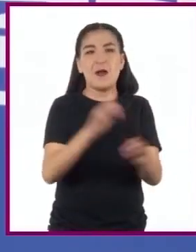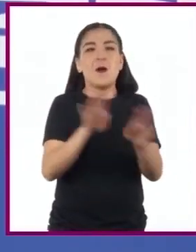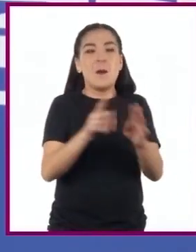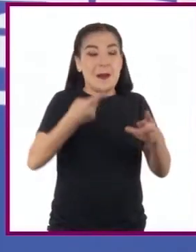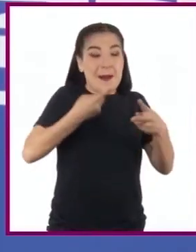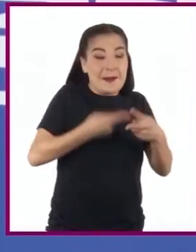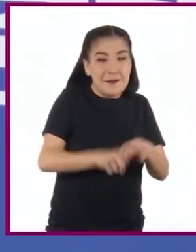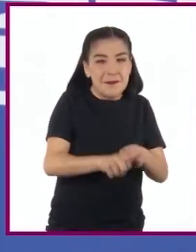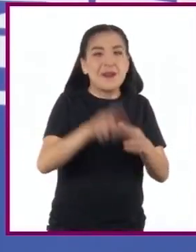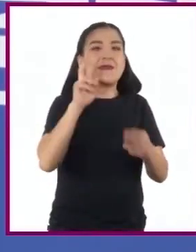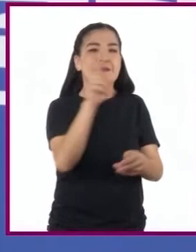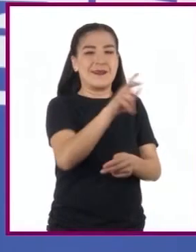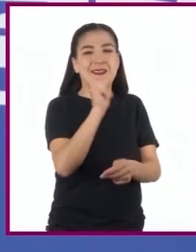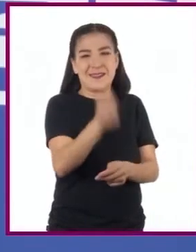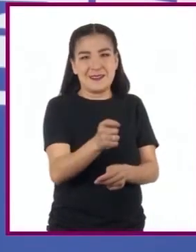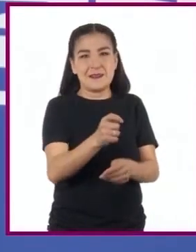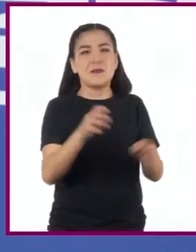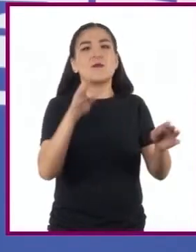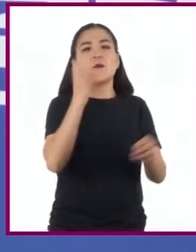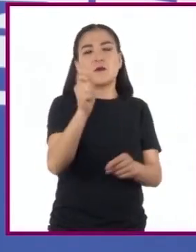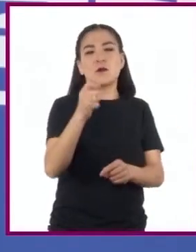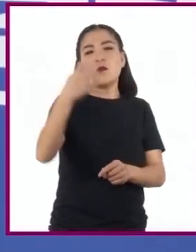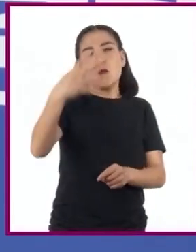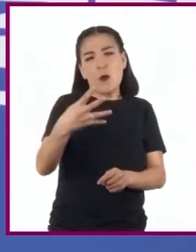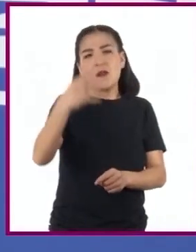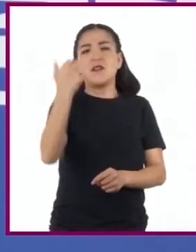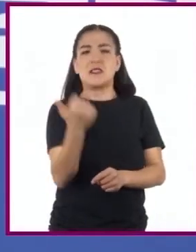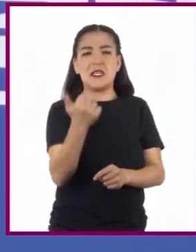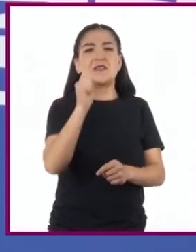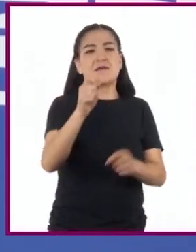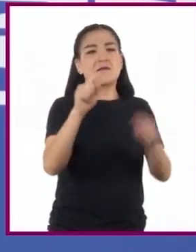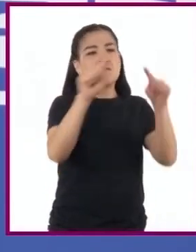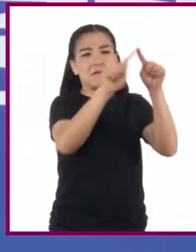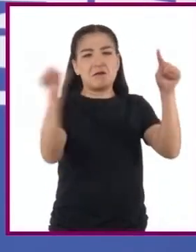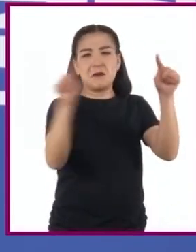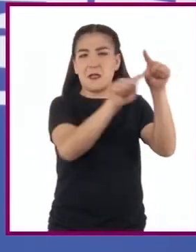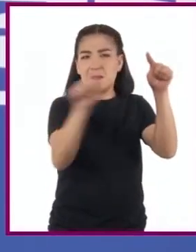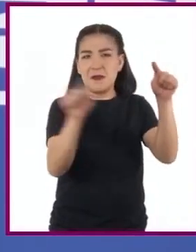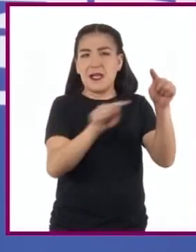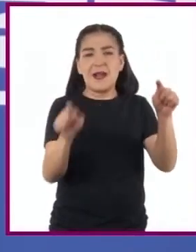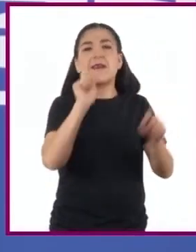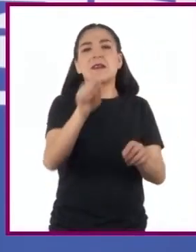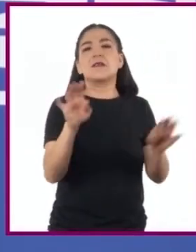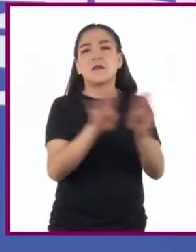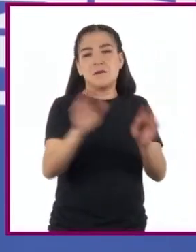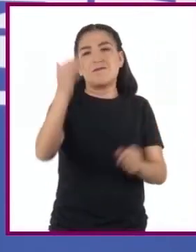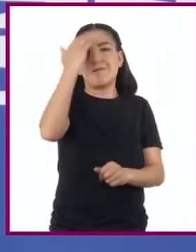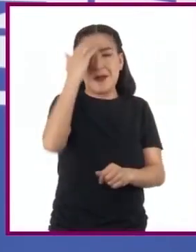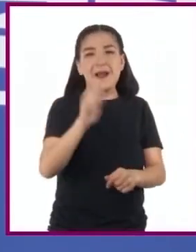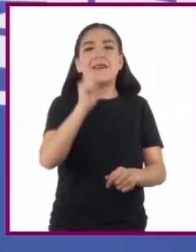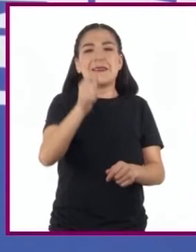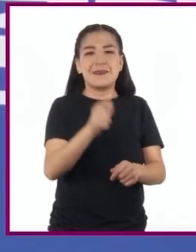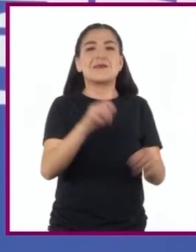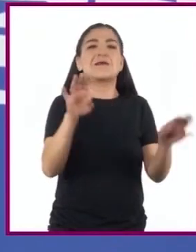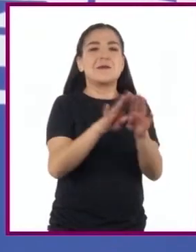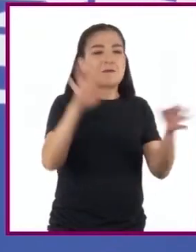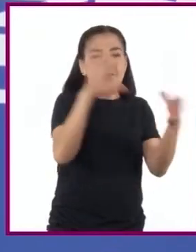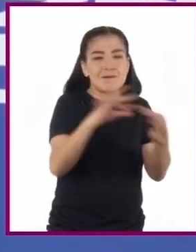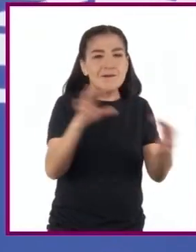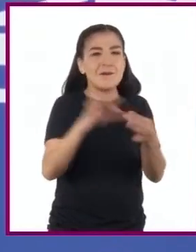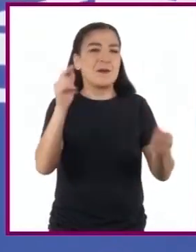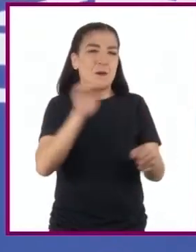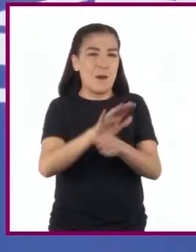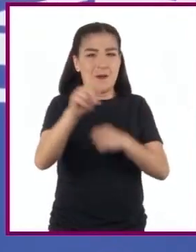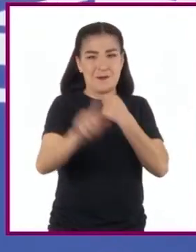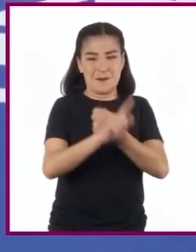párrafo conformado comúnmente por 4 o 6 líneas donde se da a conocer lo más sobresaliente del hecho.